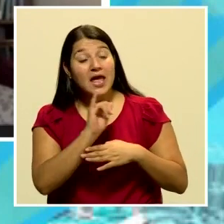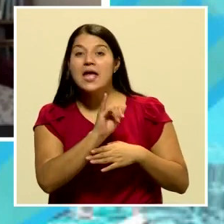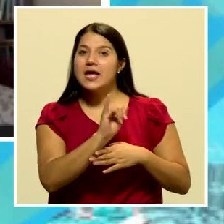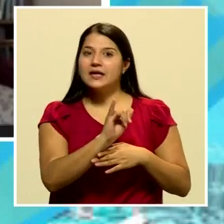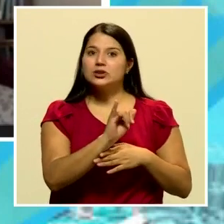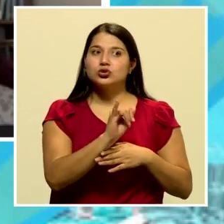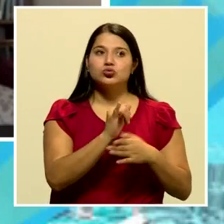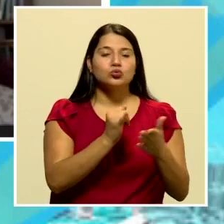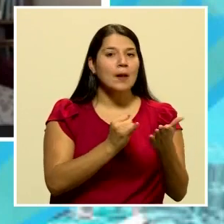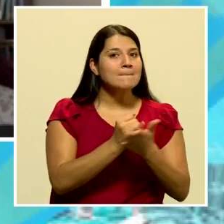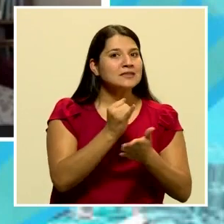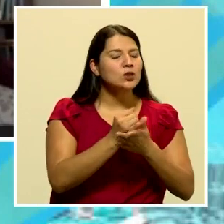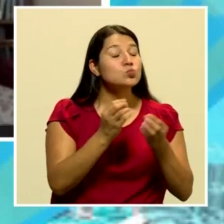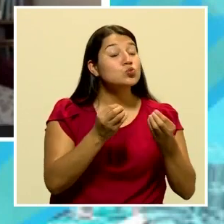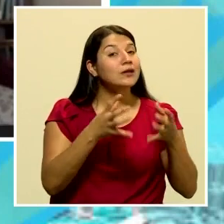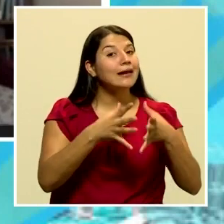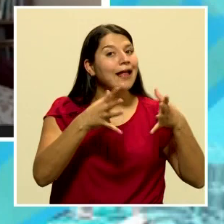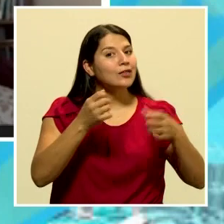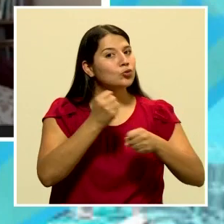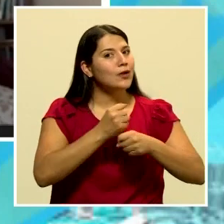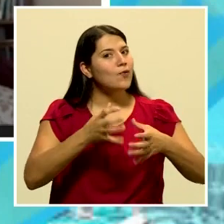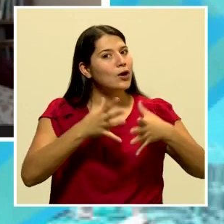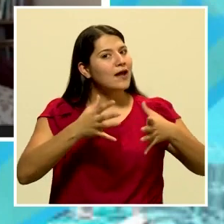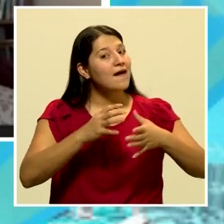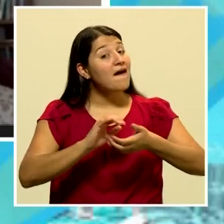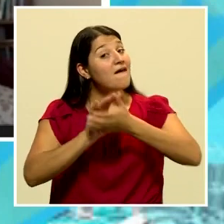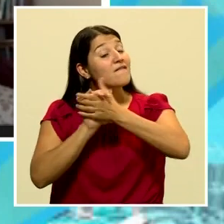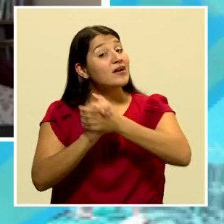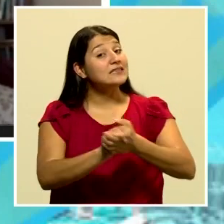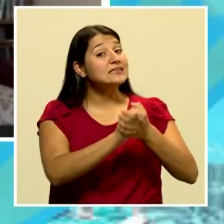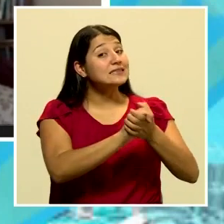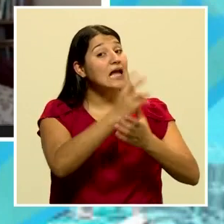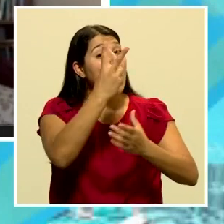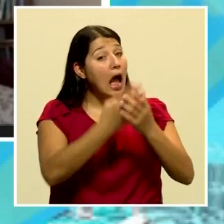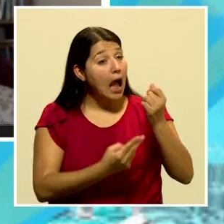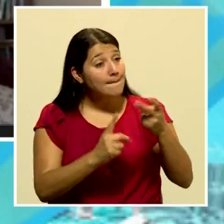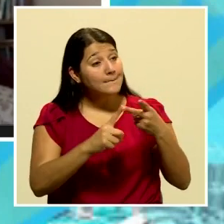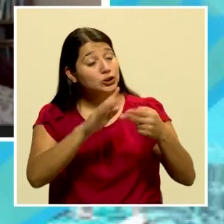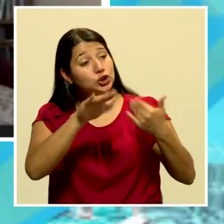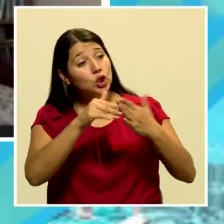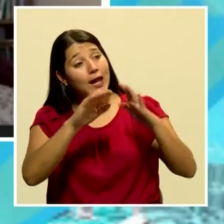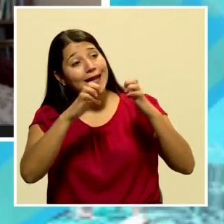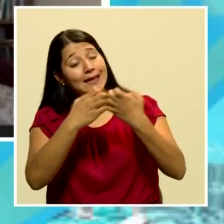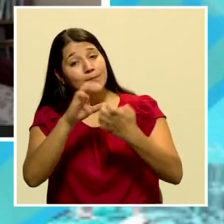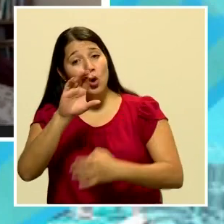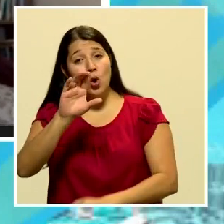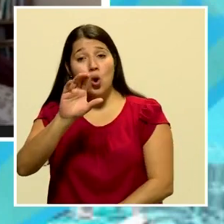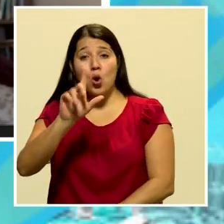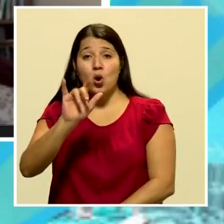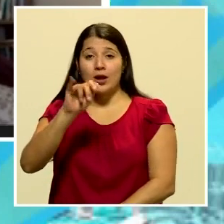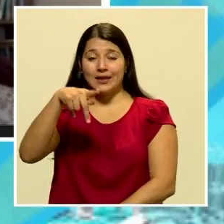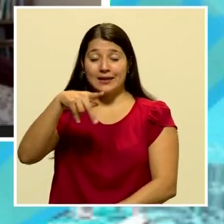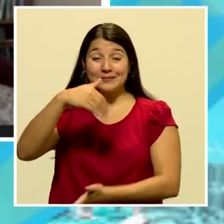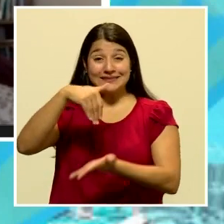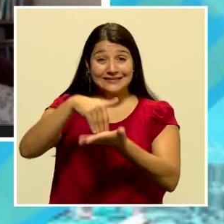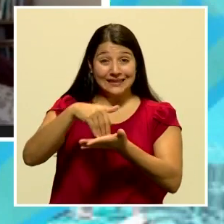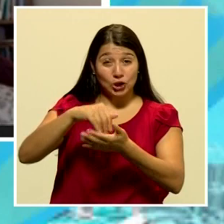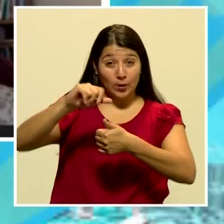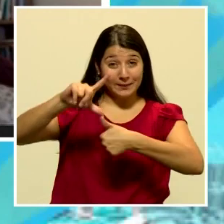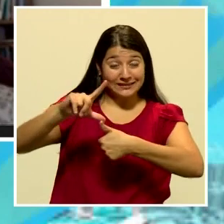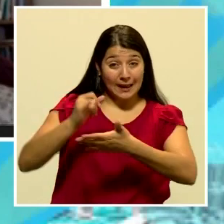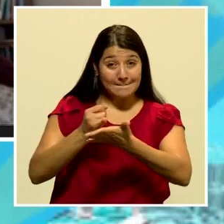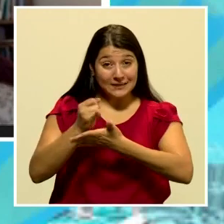gran reportaje. Mil felicitaciones a ambas y a todo el equipo de CLIP, el Centro Latinoamericano de